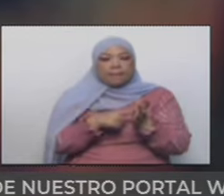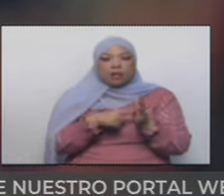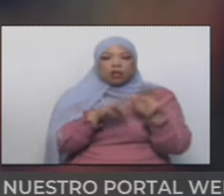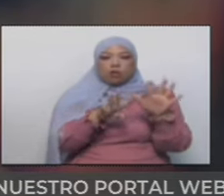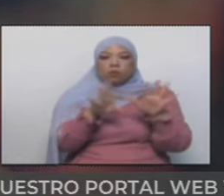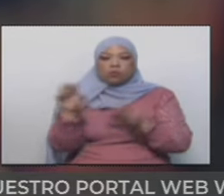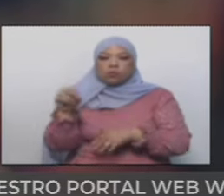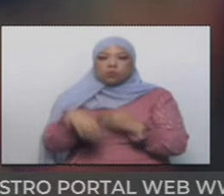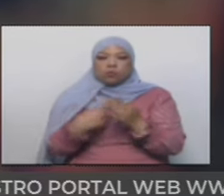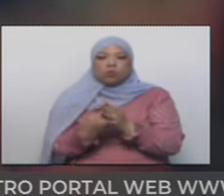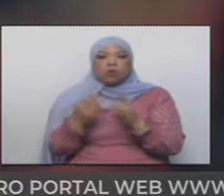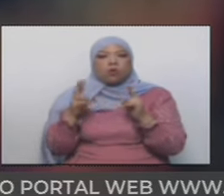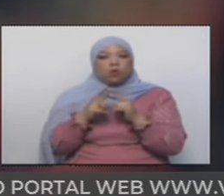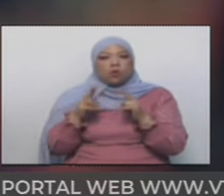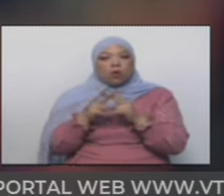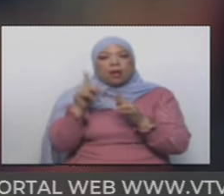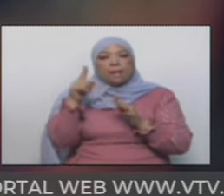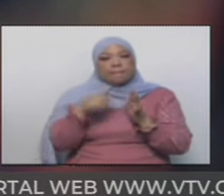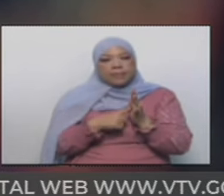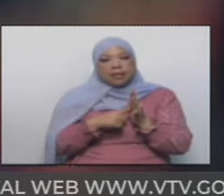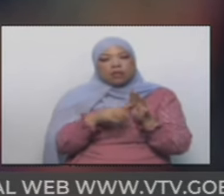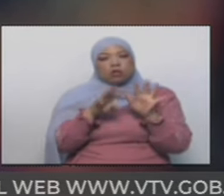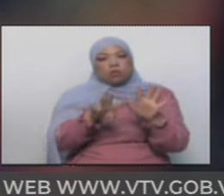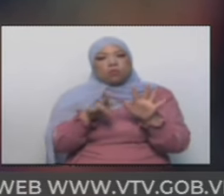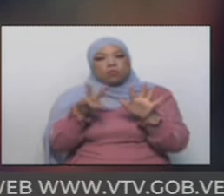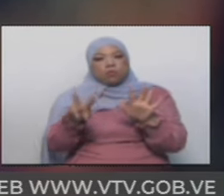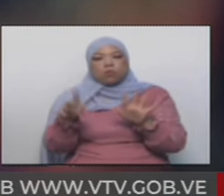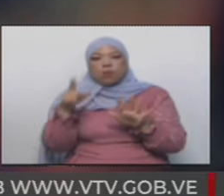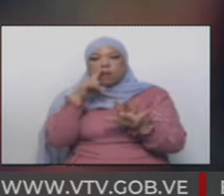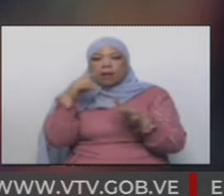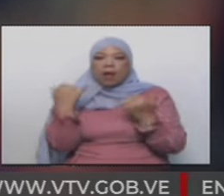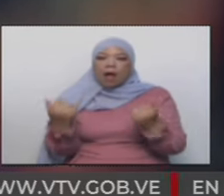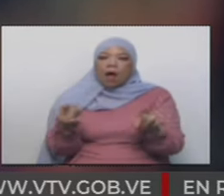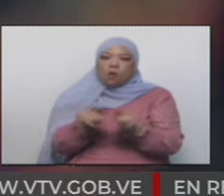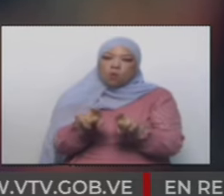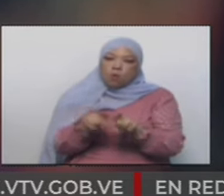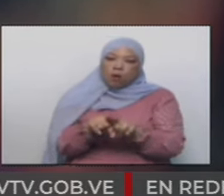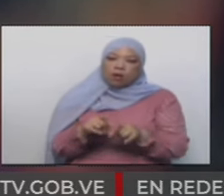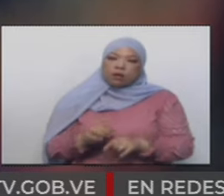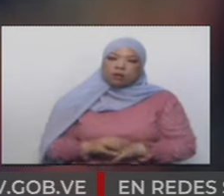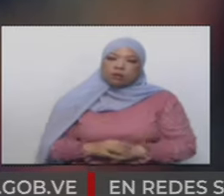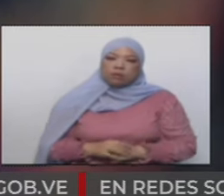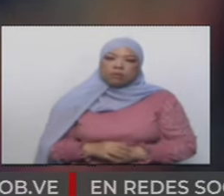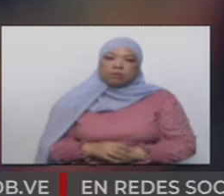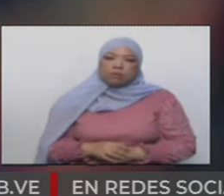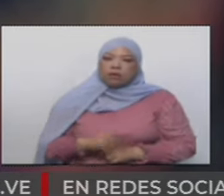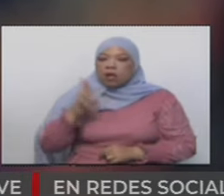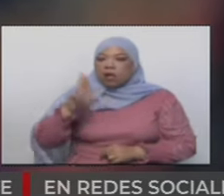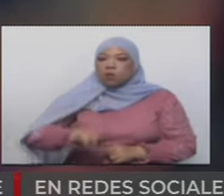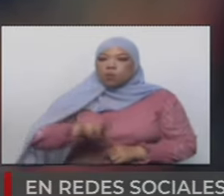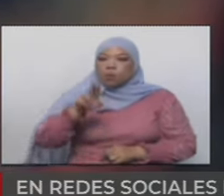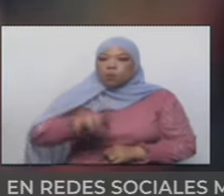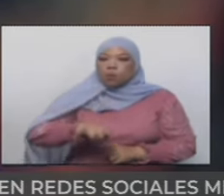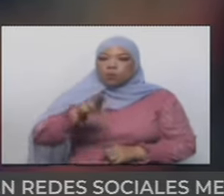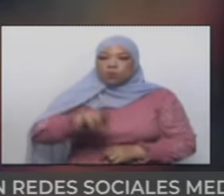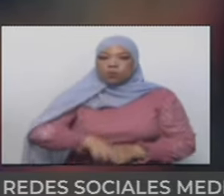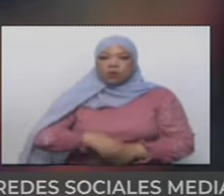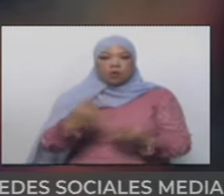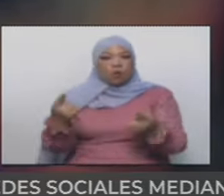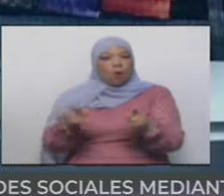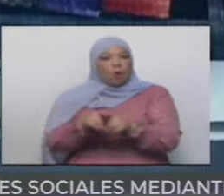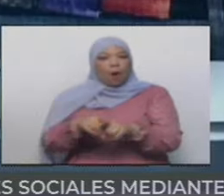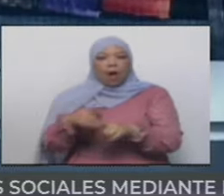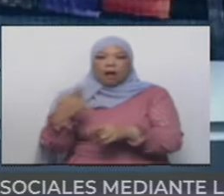Lo conocimos en el 92. Y tiene más vigencia que nunca. Está como Mafalda.